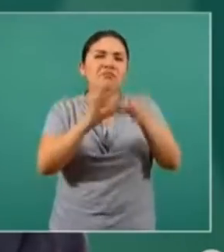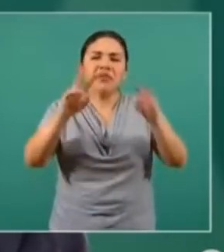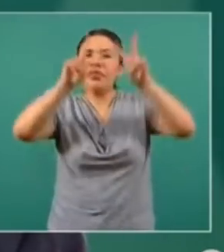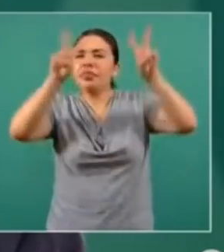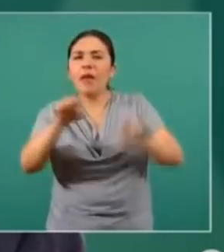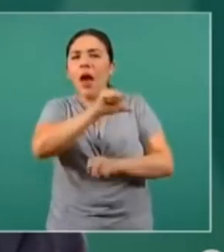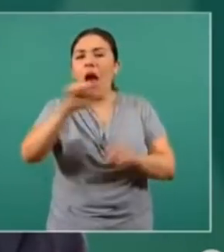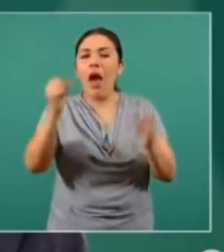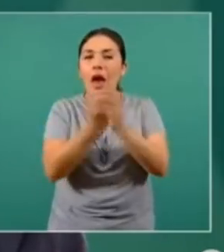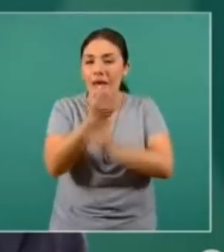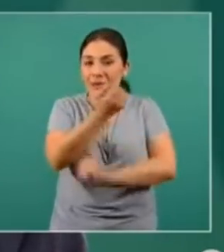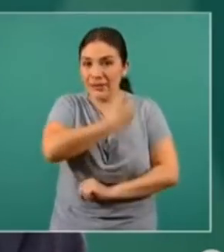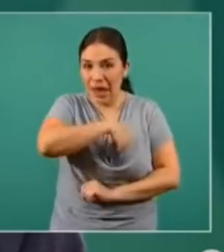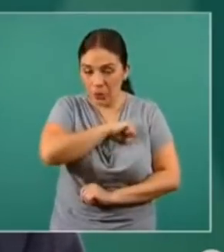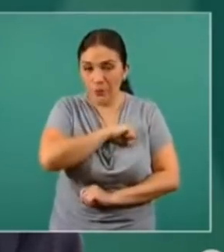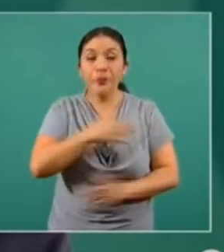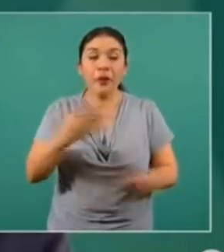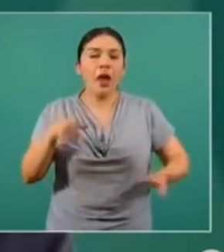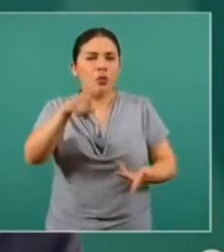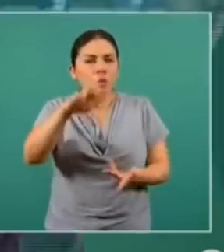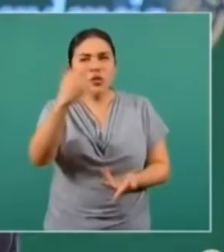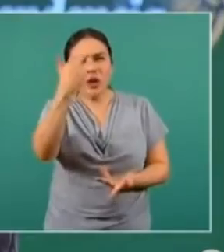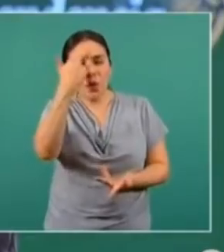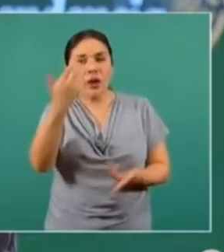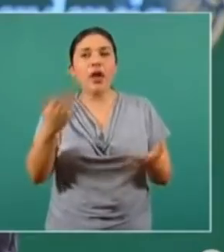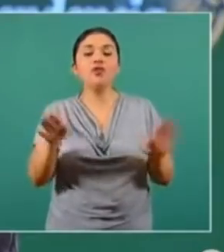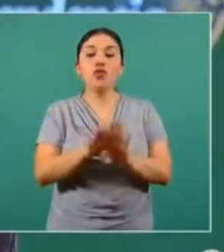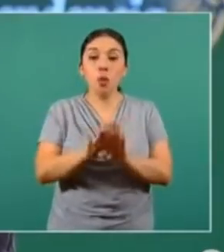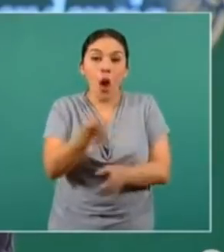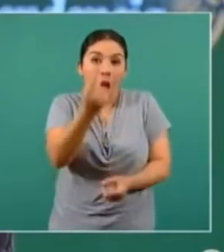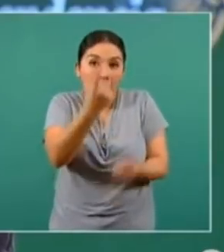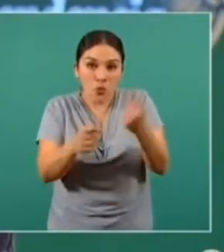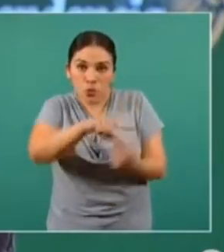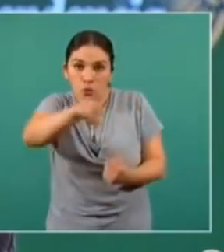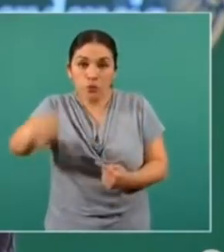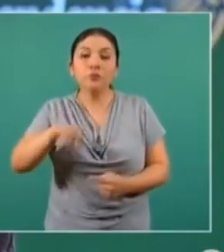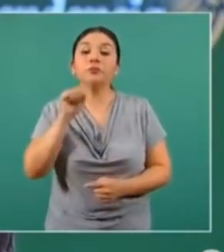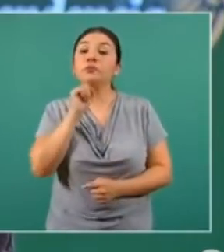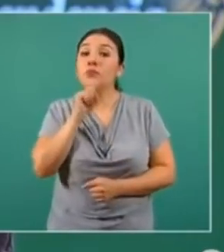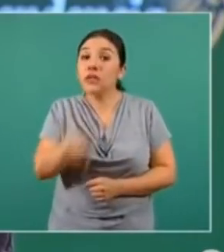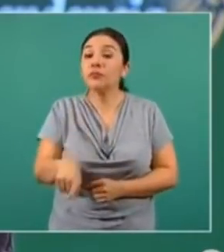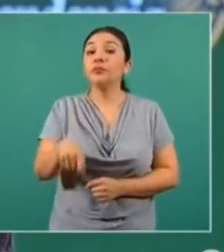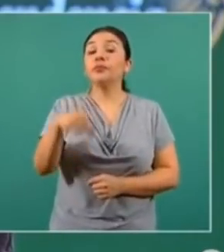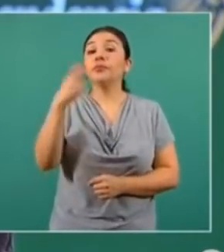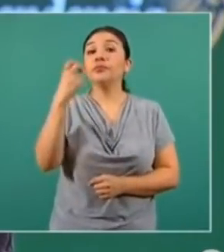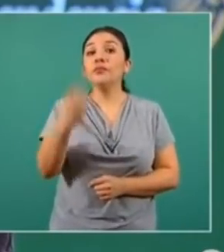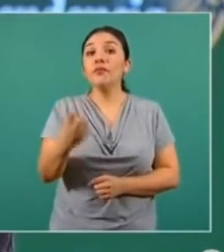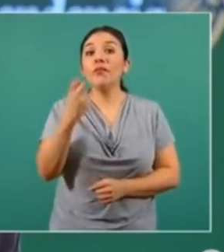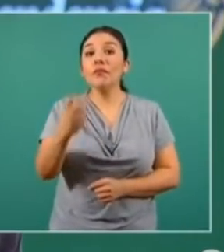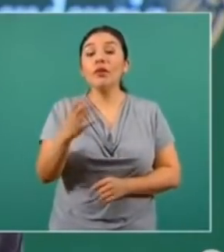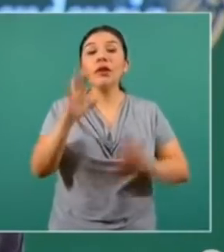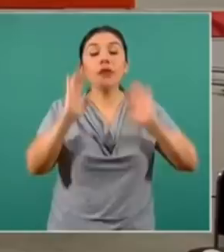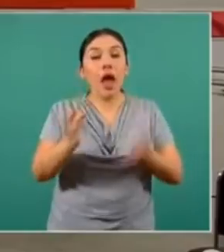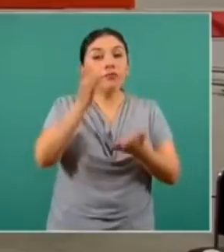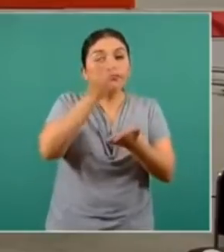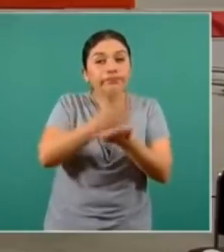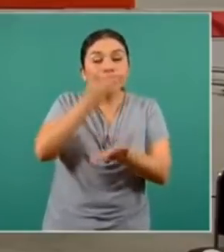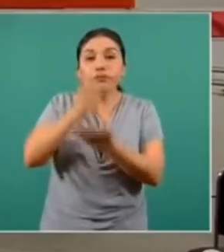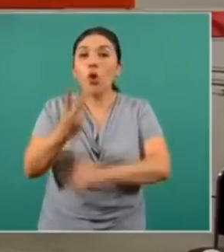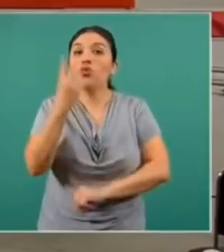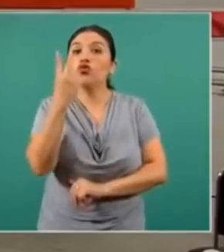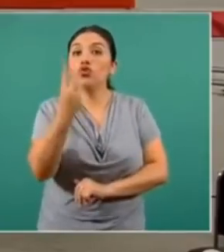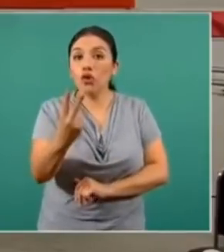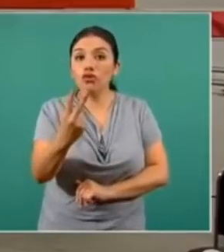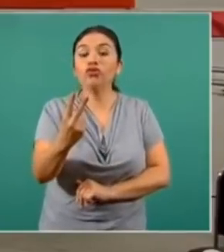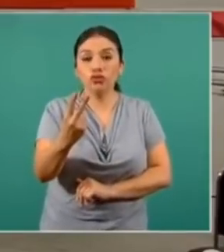salud. Y quizá recordarán algunas y algunos que precisamente identificamos dos